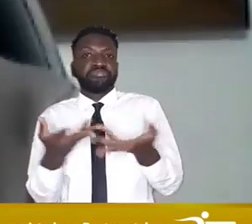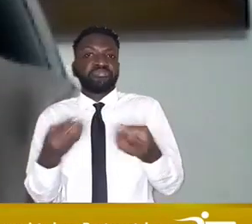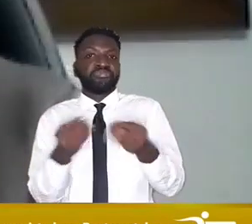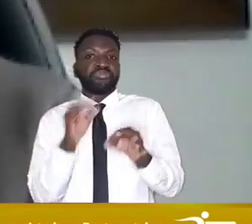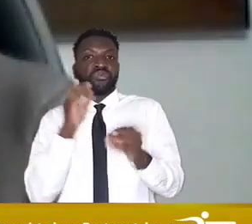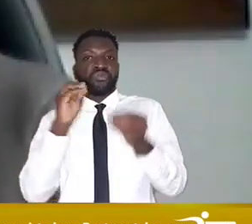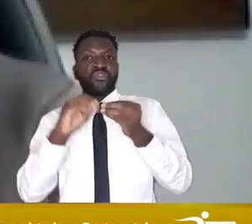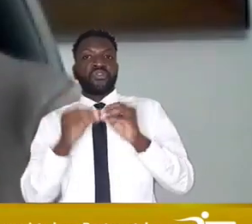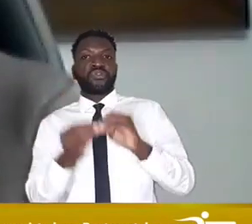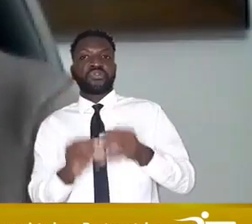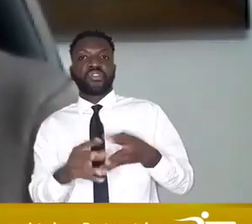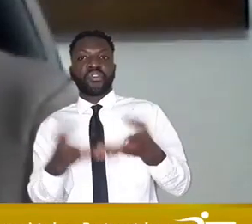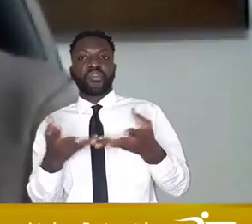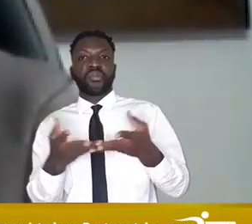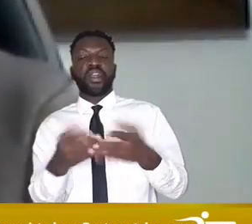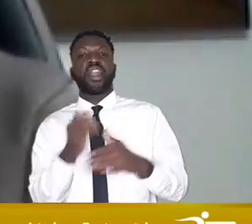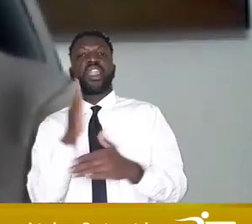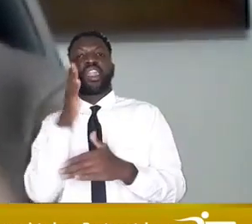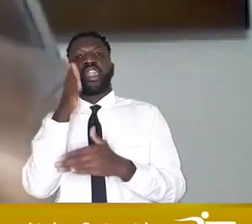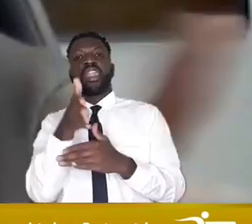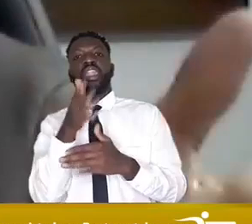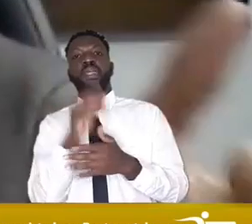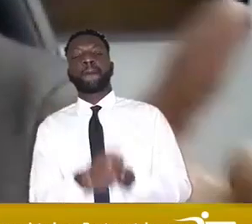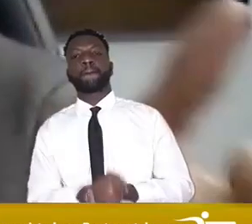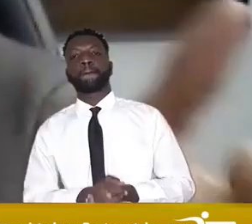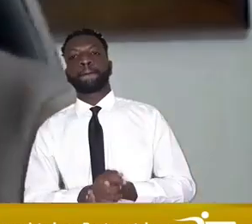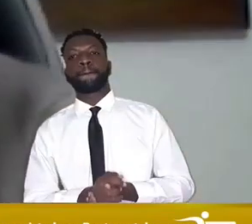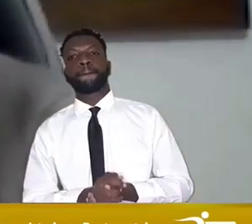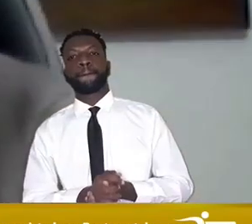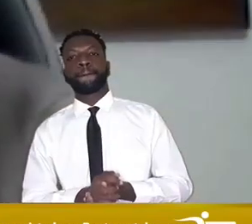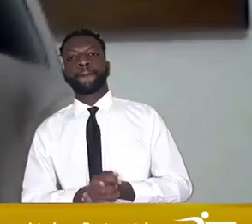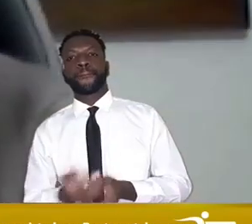Y luego la otra cayó entre espinas.